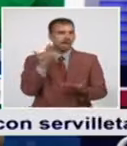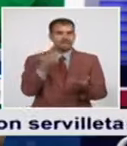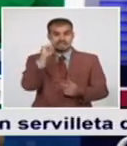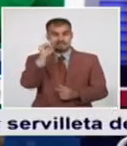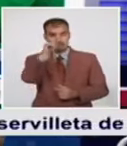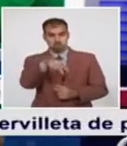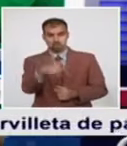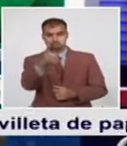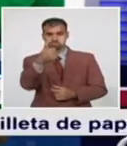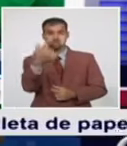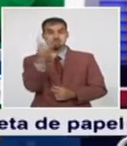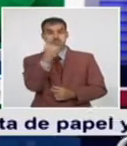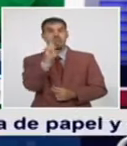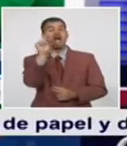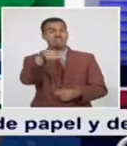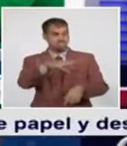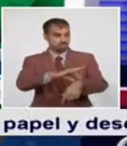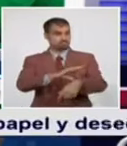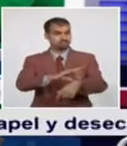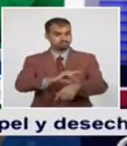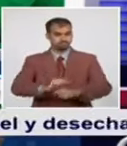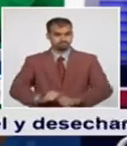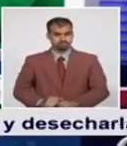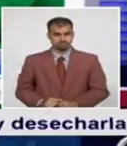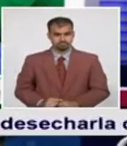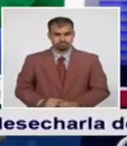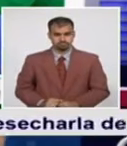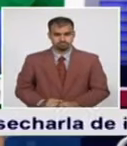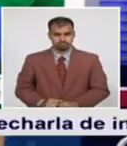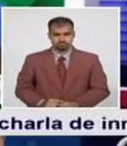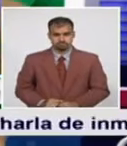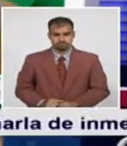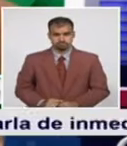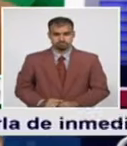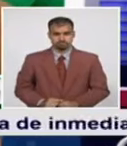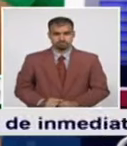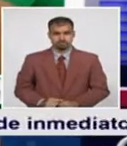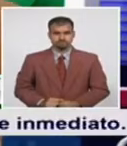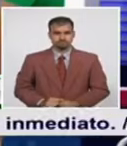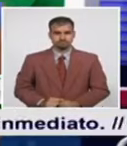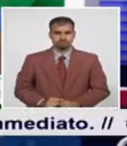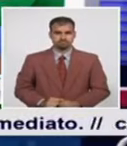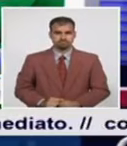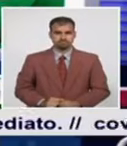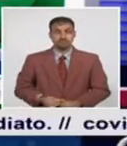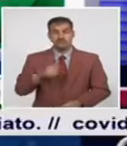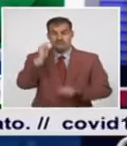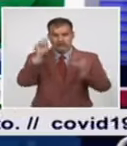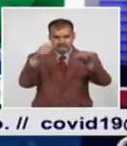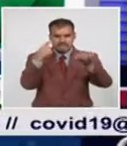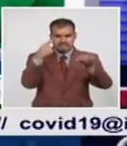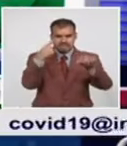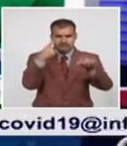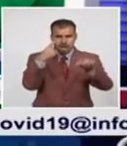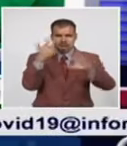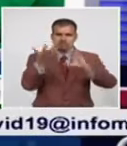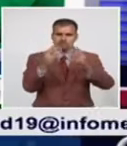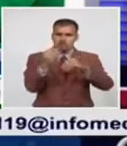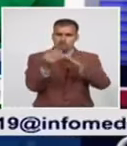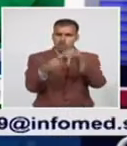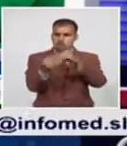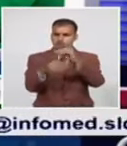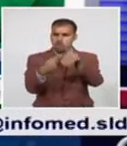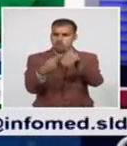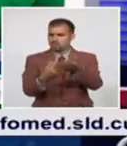acumulado es el 50%, pero fíjense que este también es un indicador que ha ido teniendo modificación. Nosotros hemos llegado